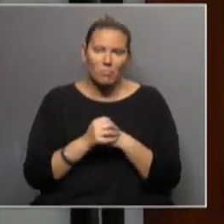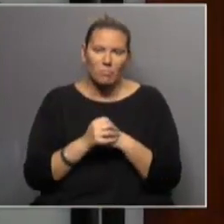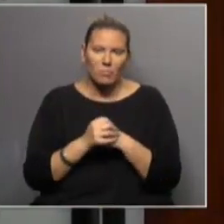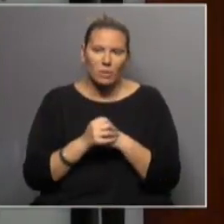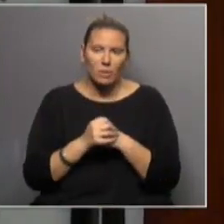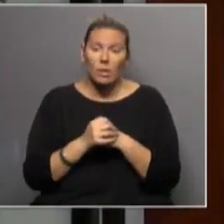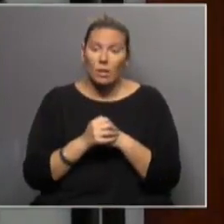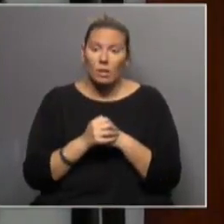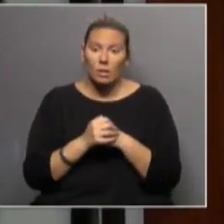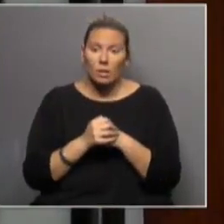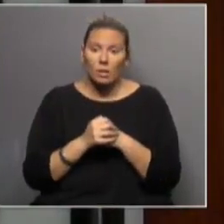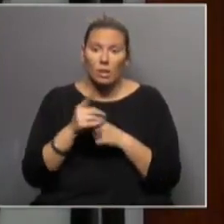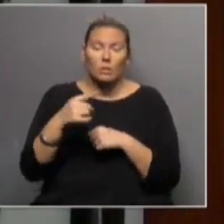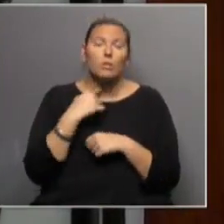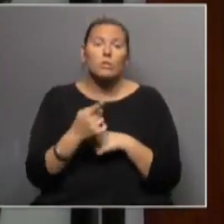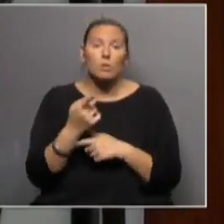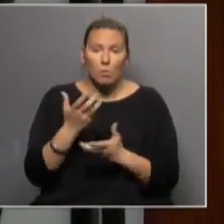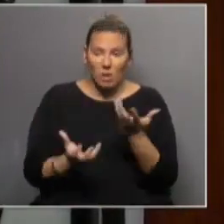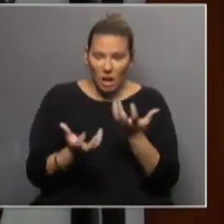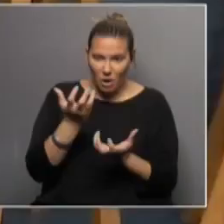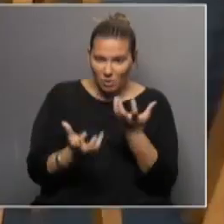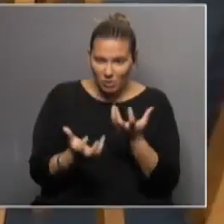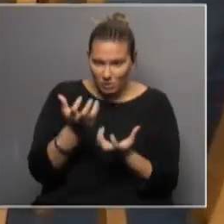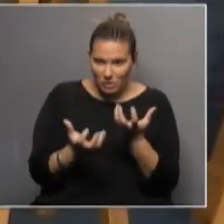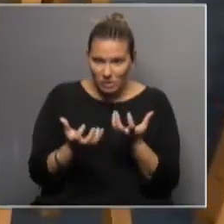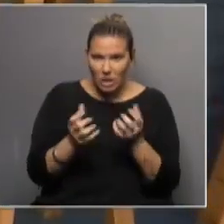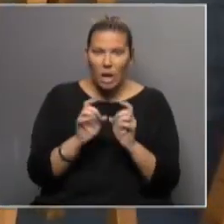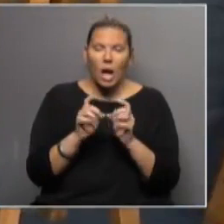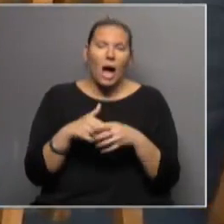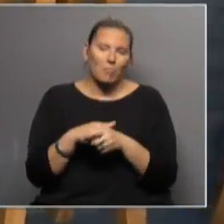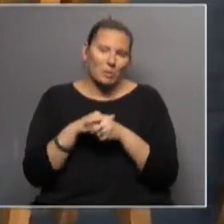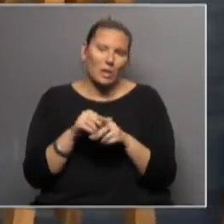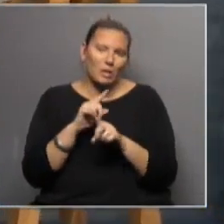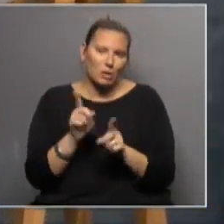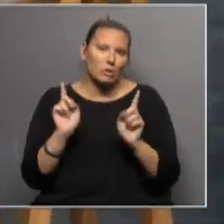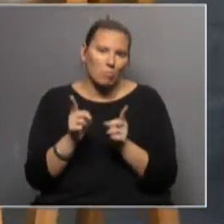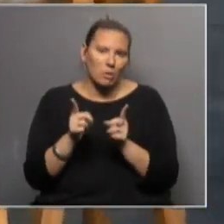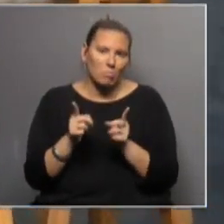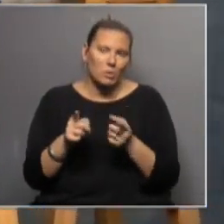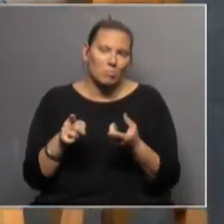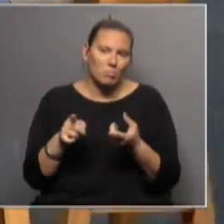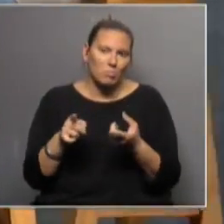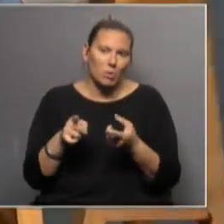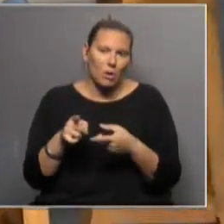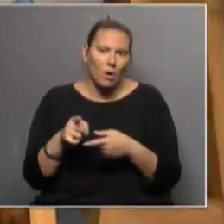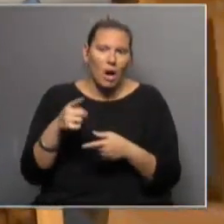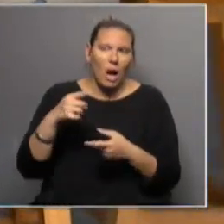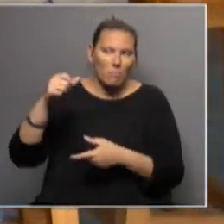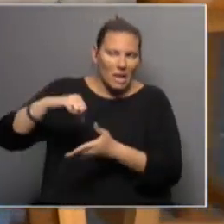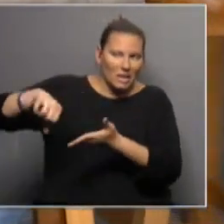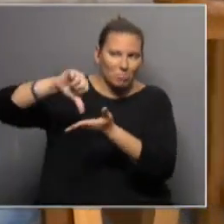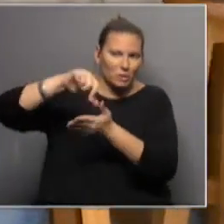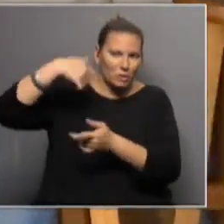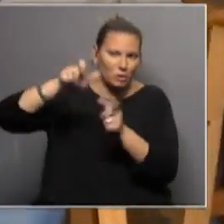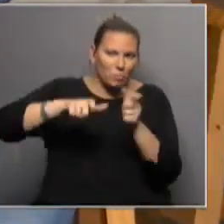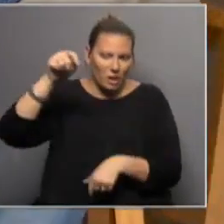Y decís que ha servido para cocinar no solamente la amistad, sino también el propio negocio. Exactamente. Han seducido extranjeros, eso es lo que